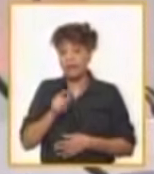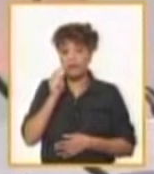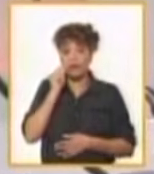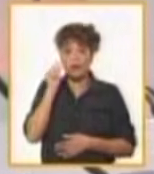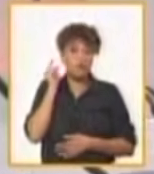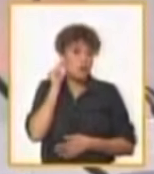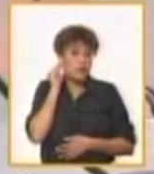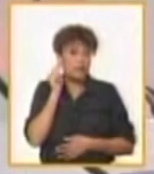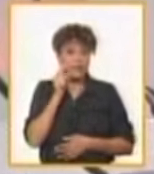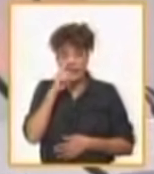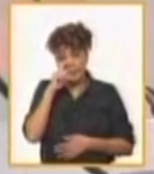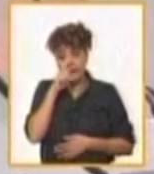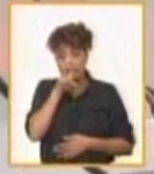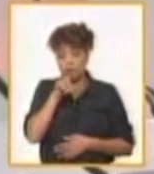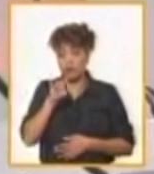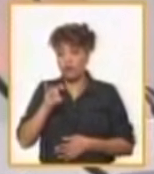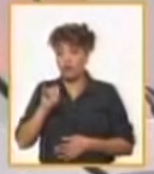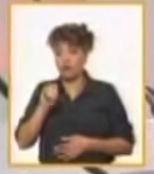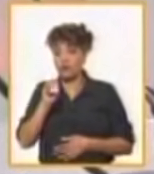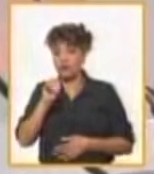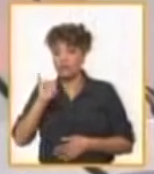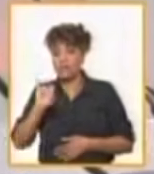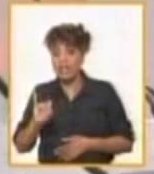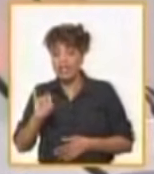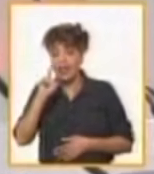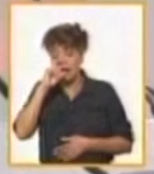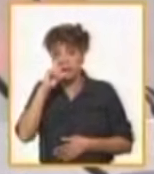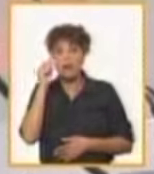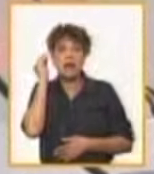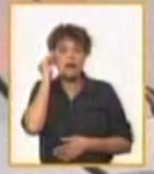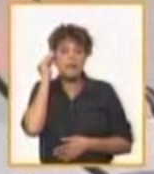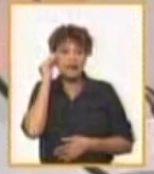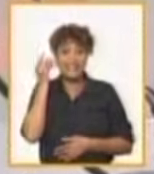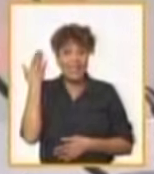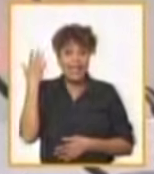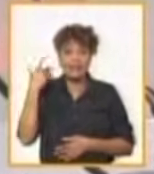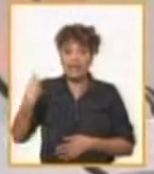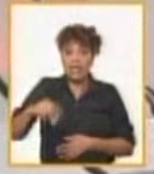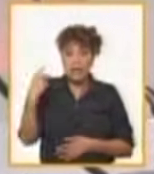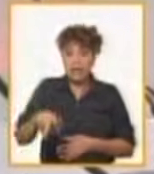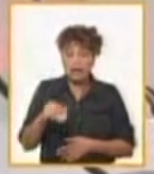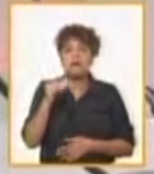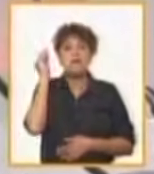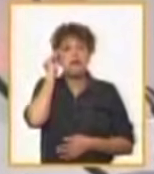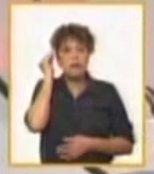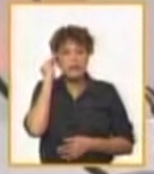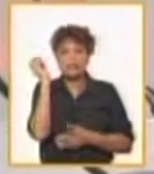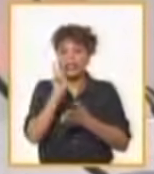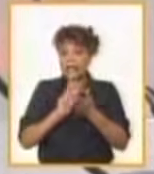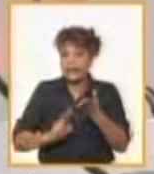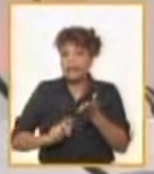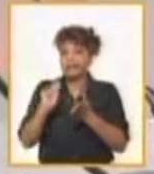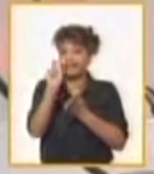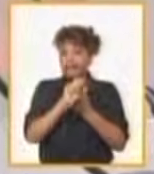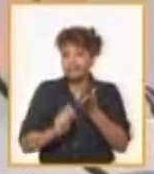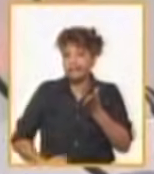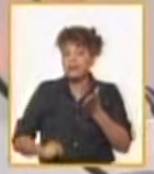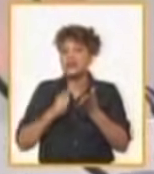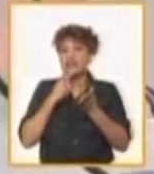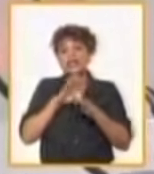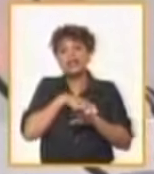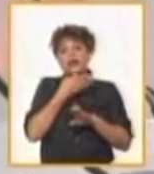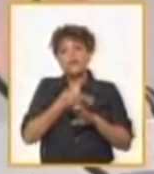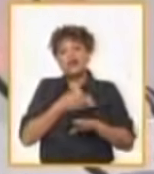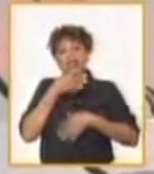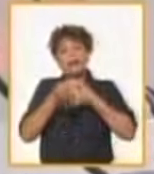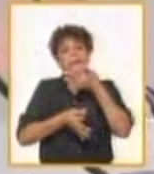106 años, que había sido esclava, pueda aprender a leer, pueda aprender a escribir y pueda contar a los